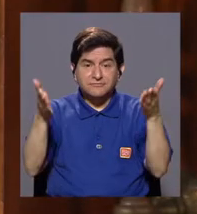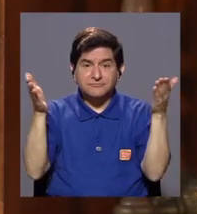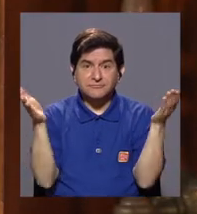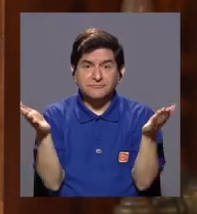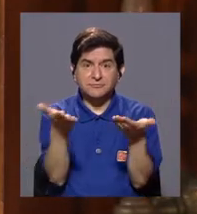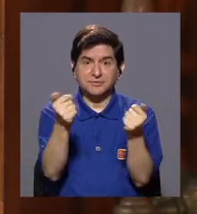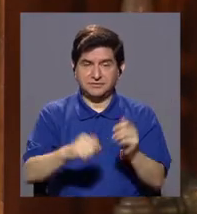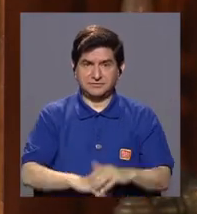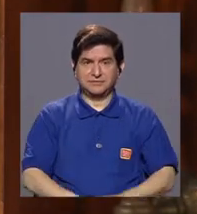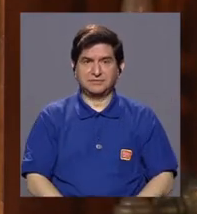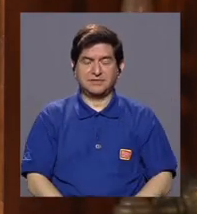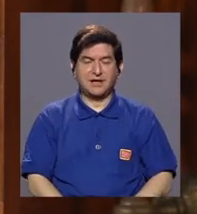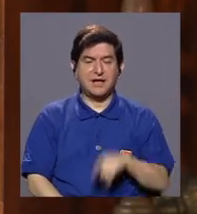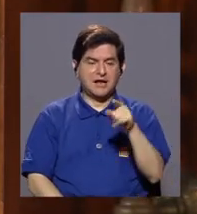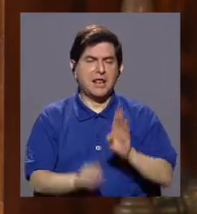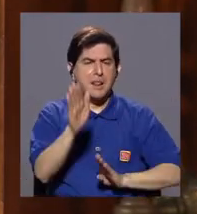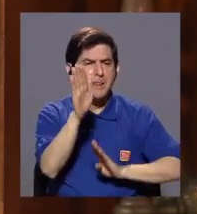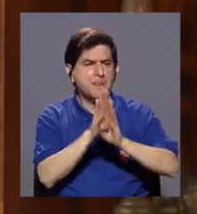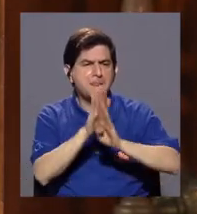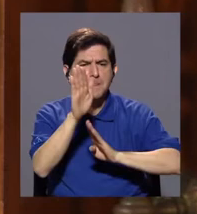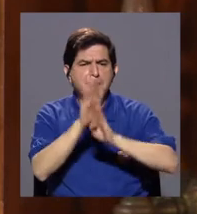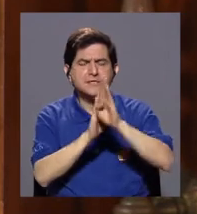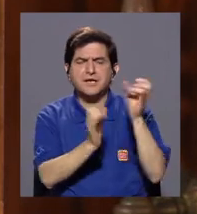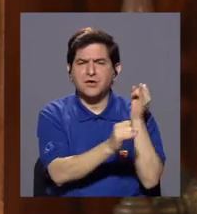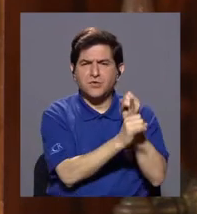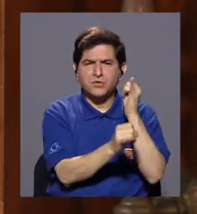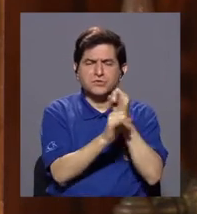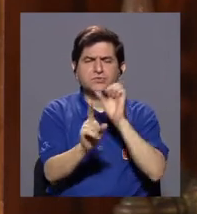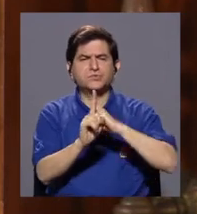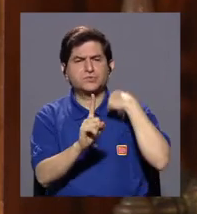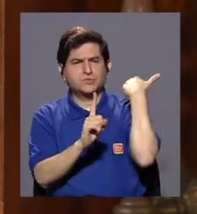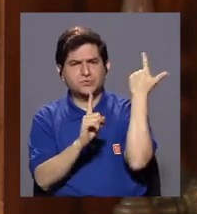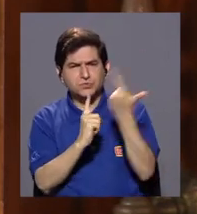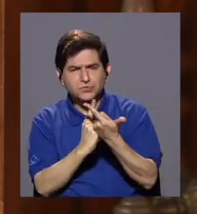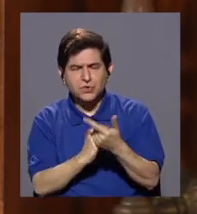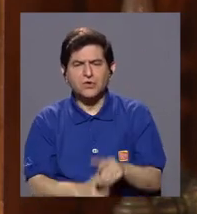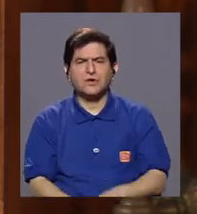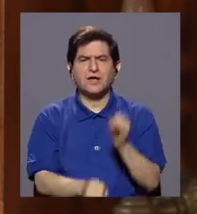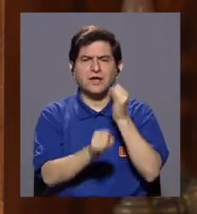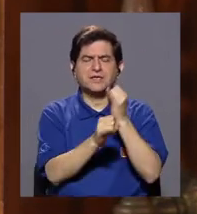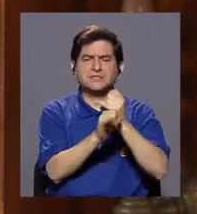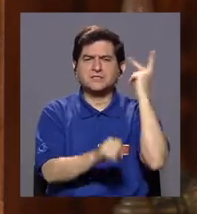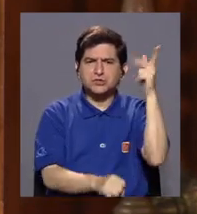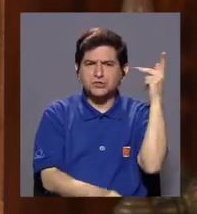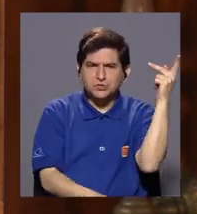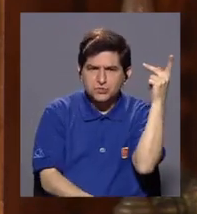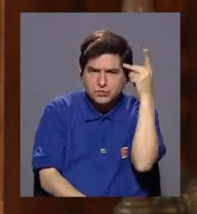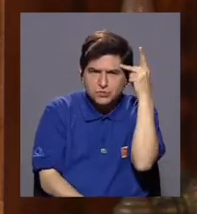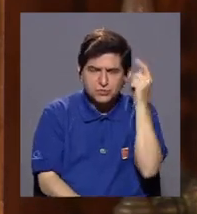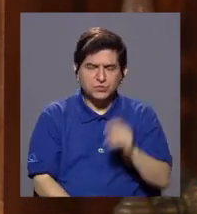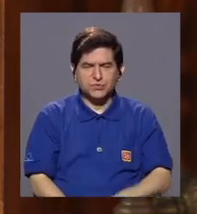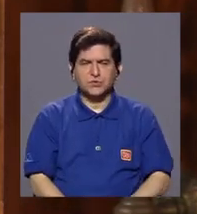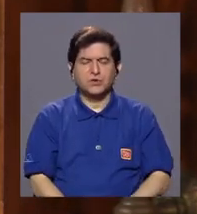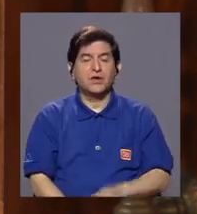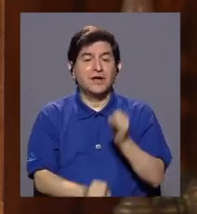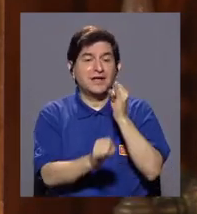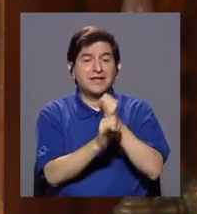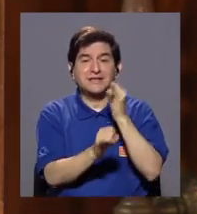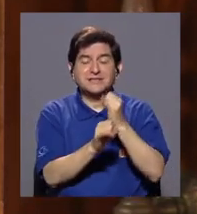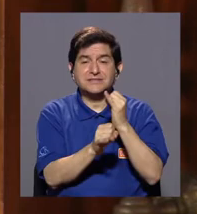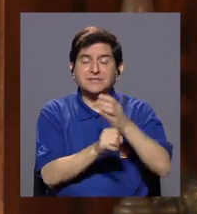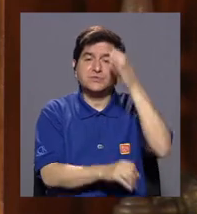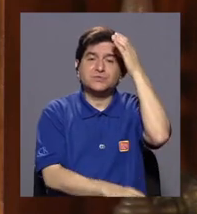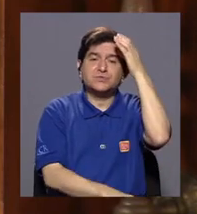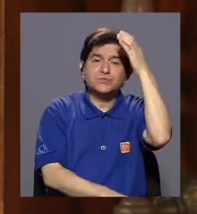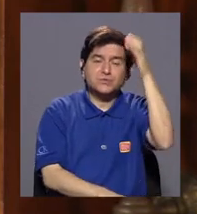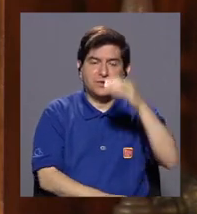fomentar el desarrollo de instituciones sociales, de instituciones políticas, de